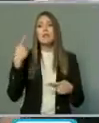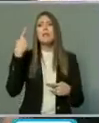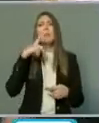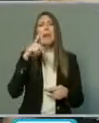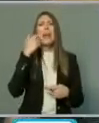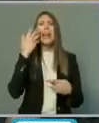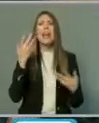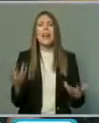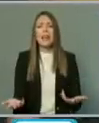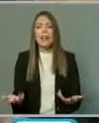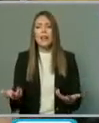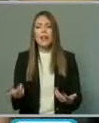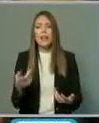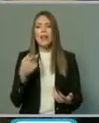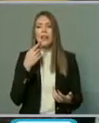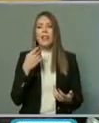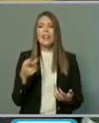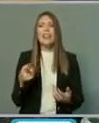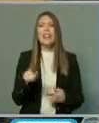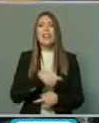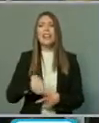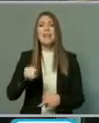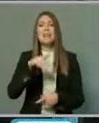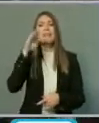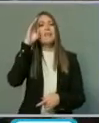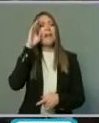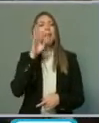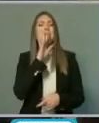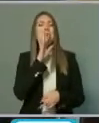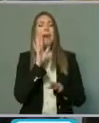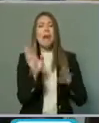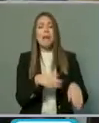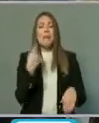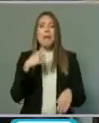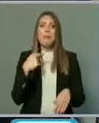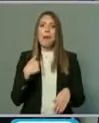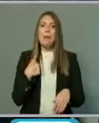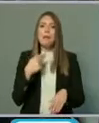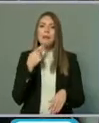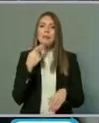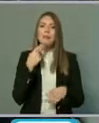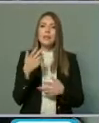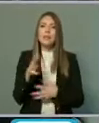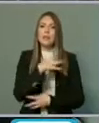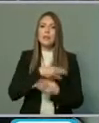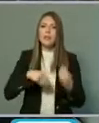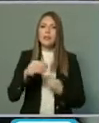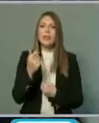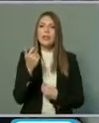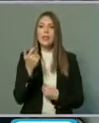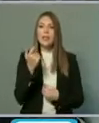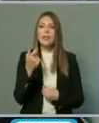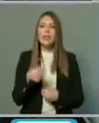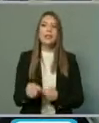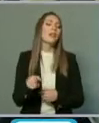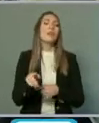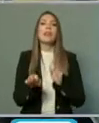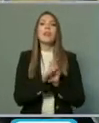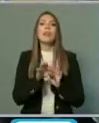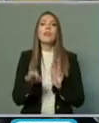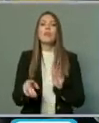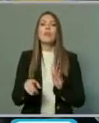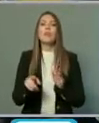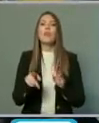eso? Que es basura para la gente, pero para mí es dinero. ¿Por qué, maestro? Son refacciones que ya casi no